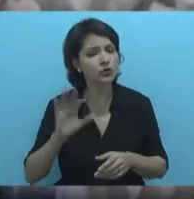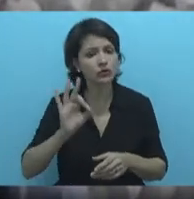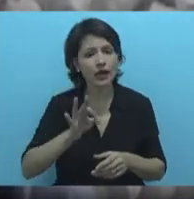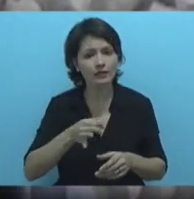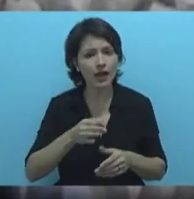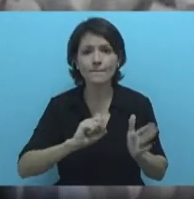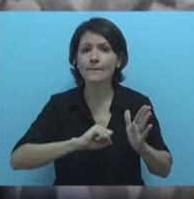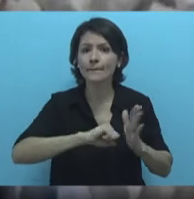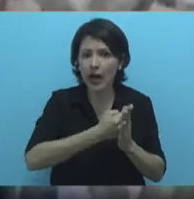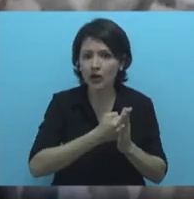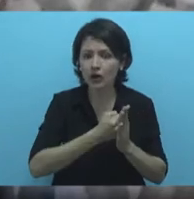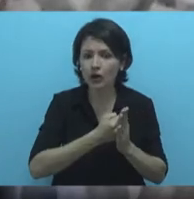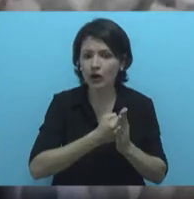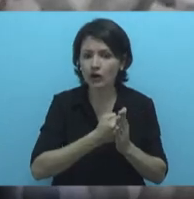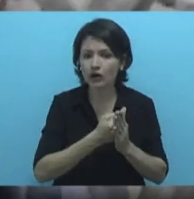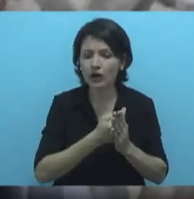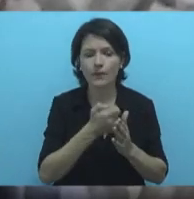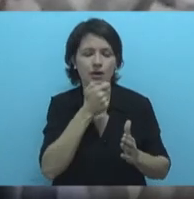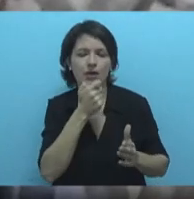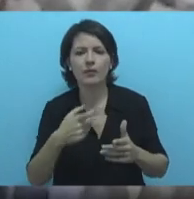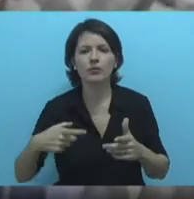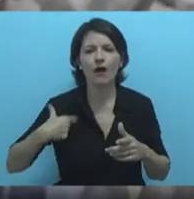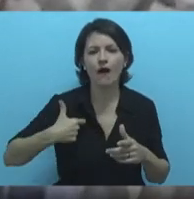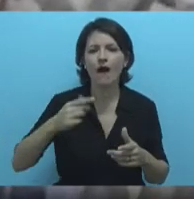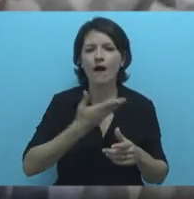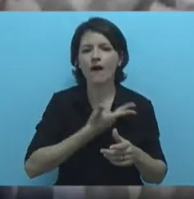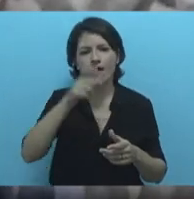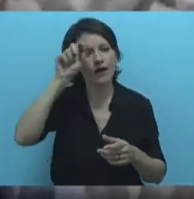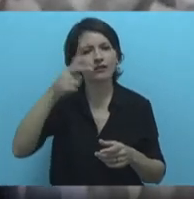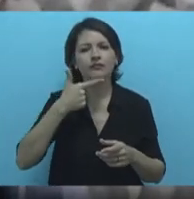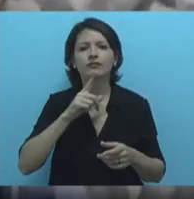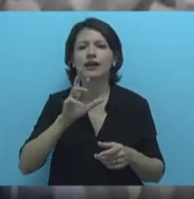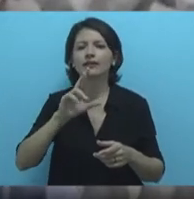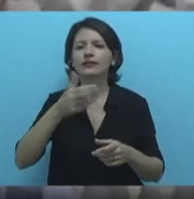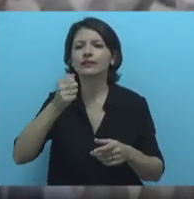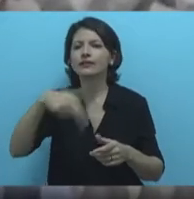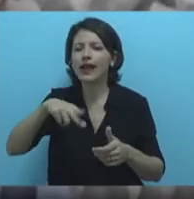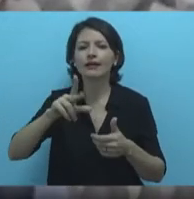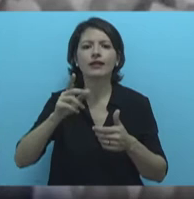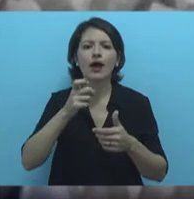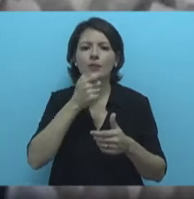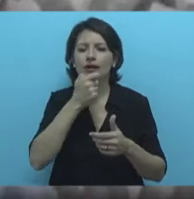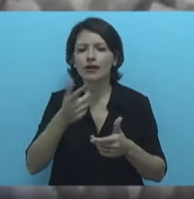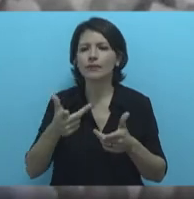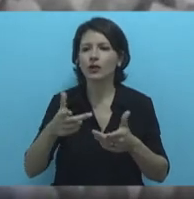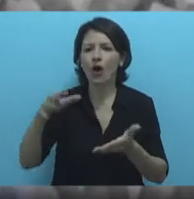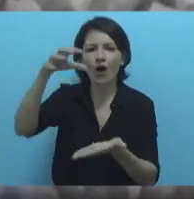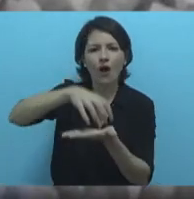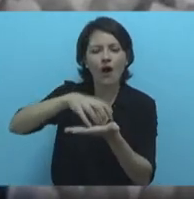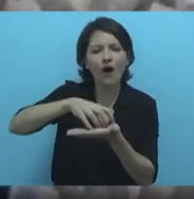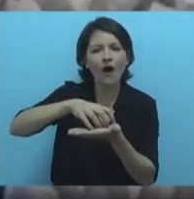cuando el paro de frustrando en los empleados municipales no funcionan los centros de salud barriales